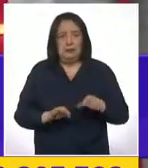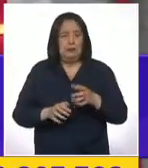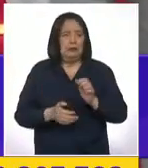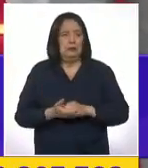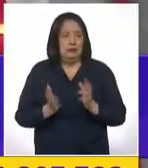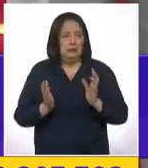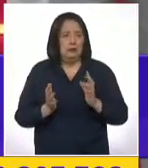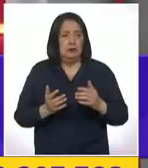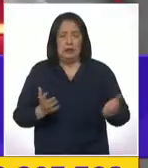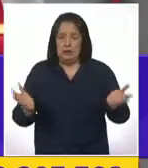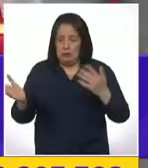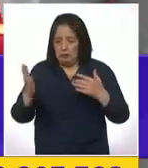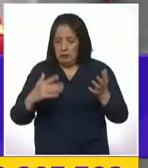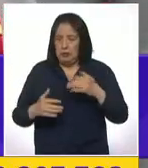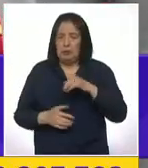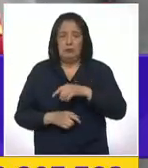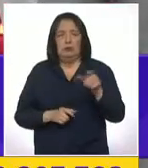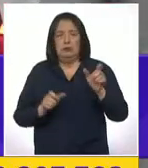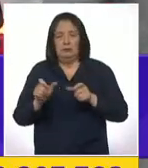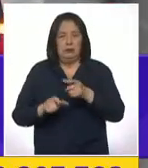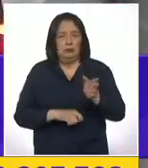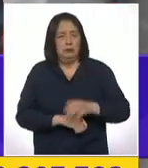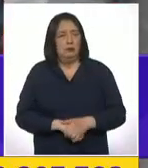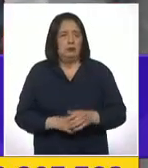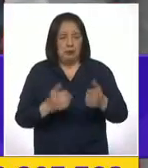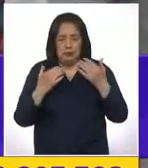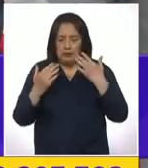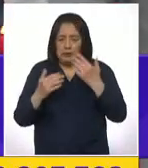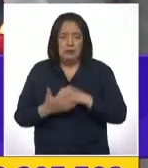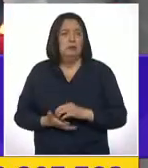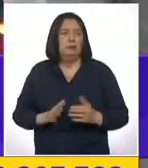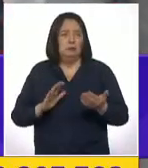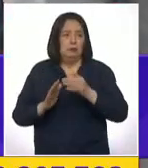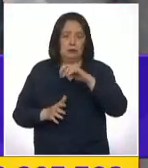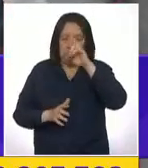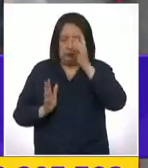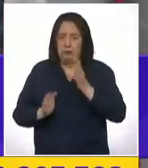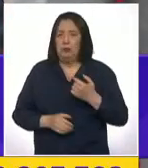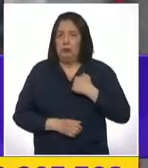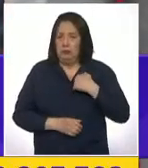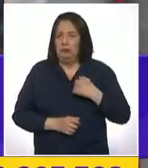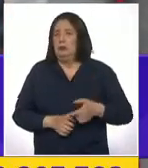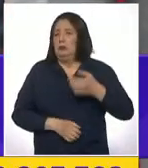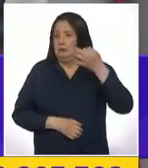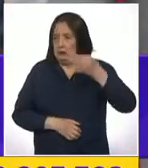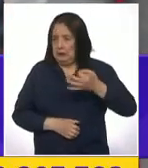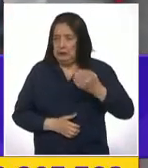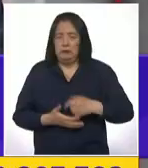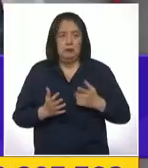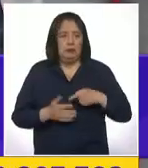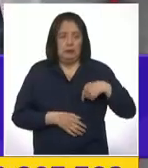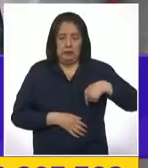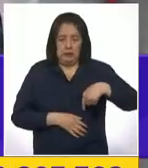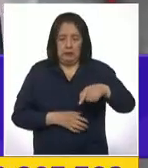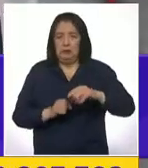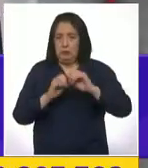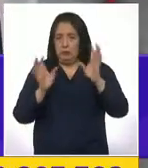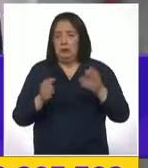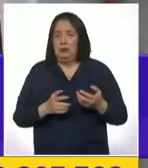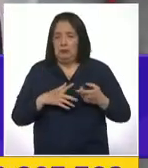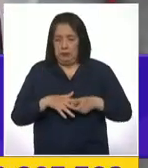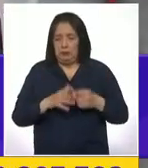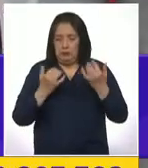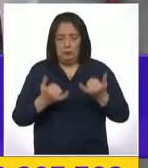de autoconvocarse este pueblo. Muchas gracias, pueblo peruano. Estoy seguro que en estos días, a partir de